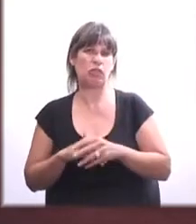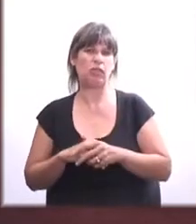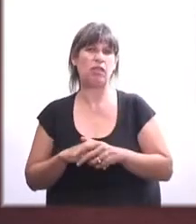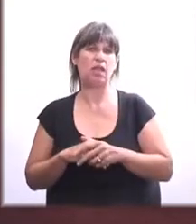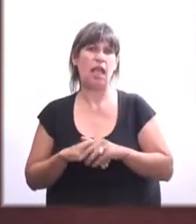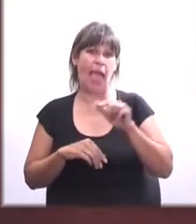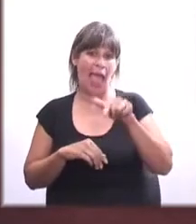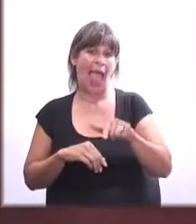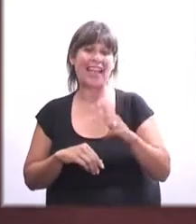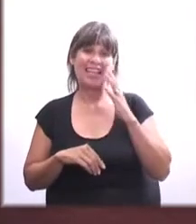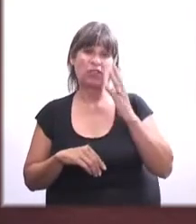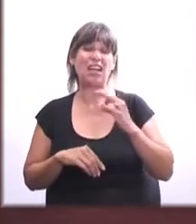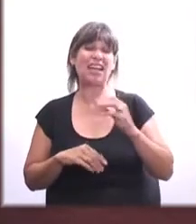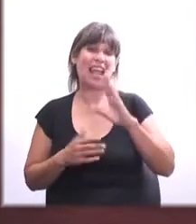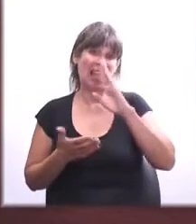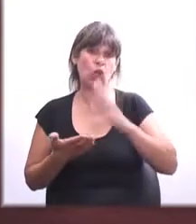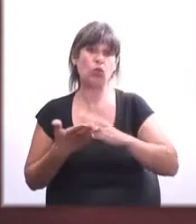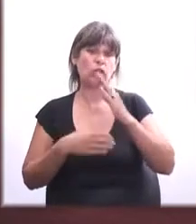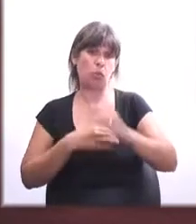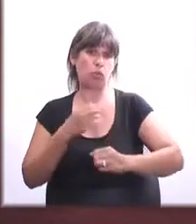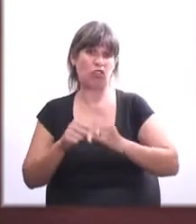Aquí hay una realidad que en los últimos 7 años